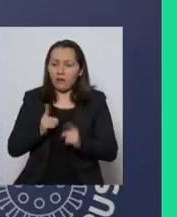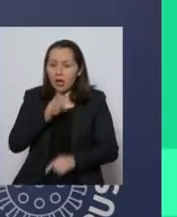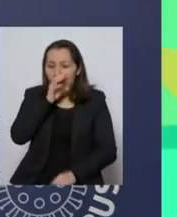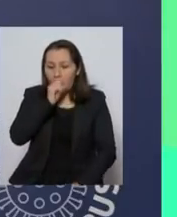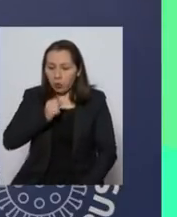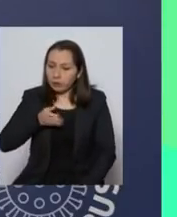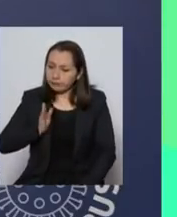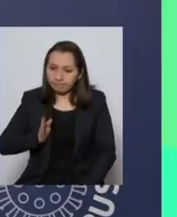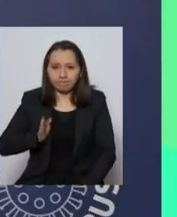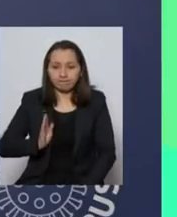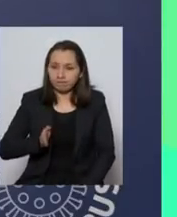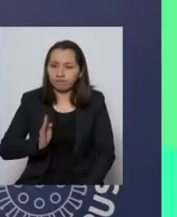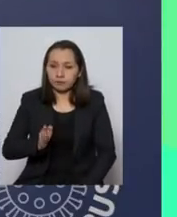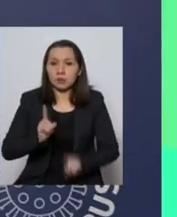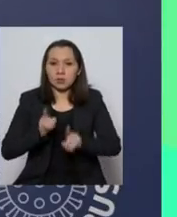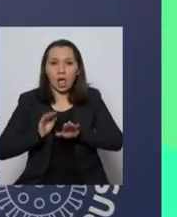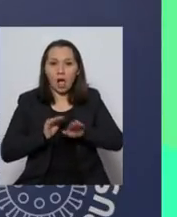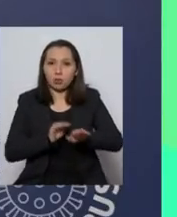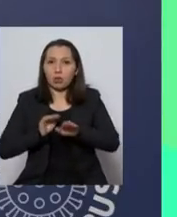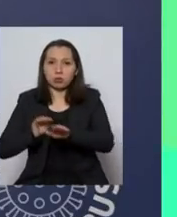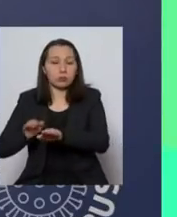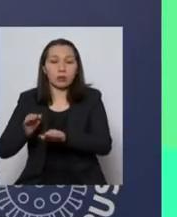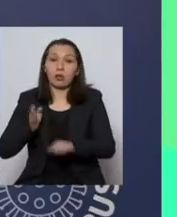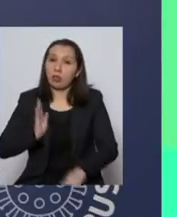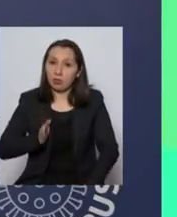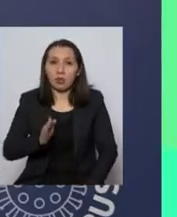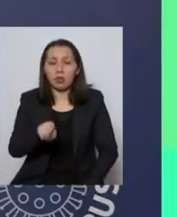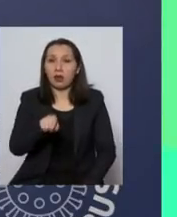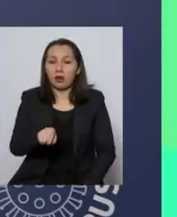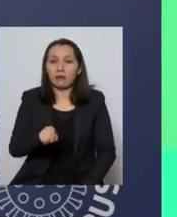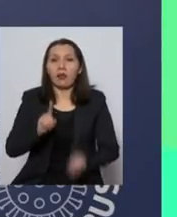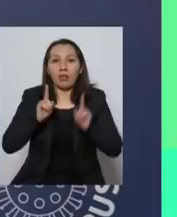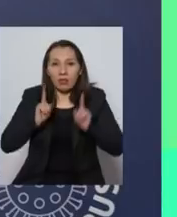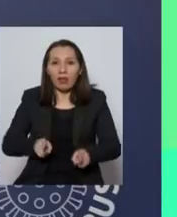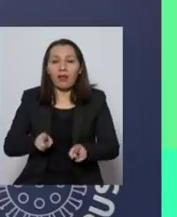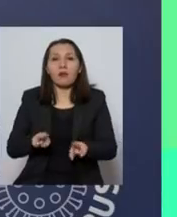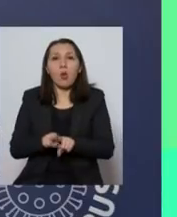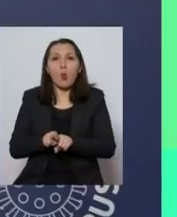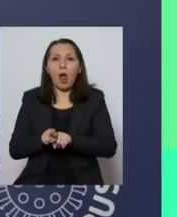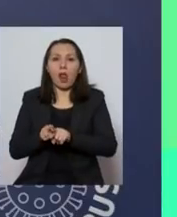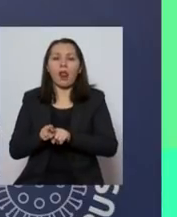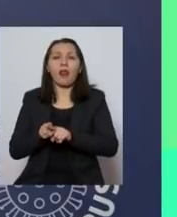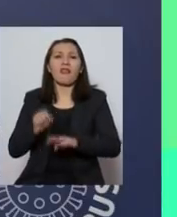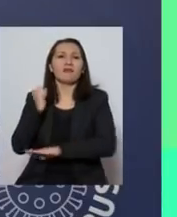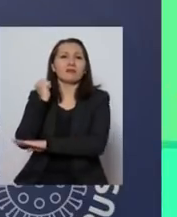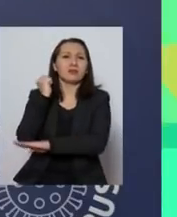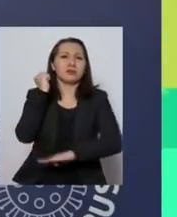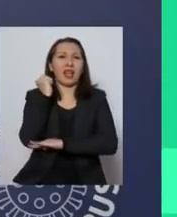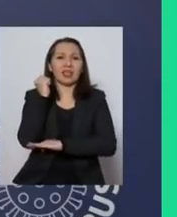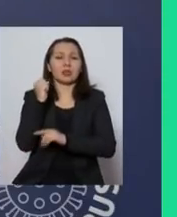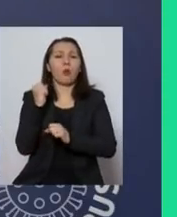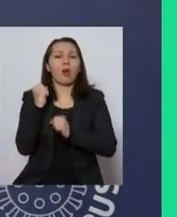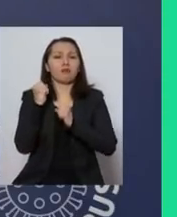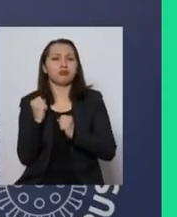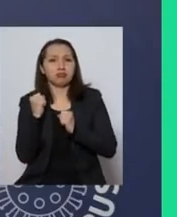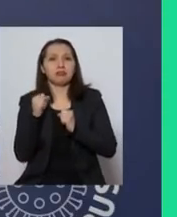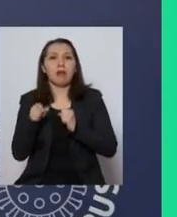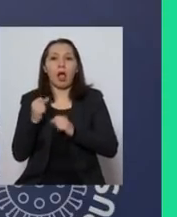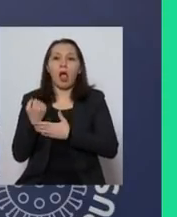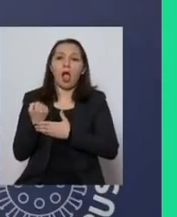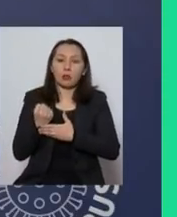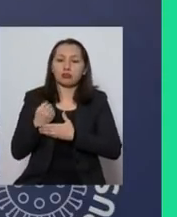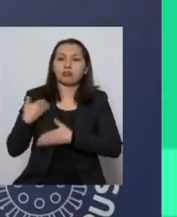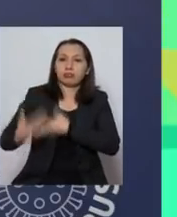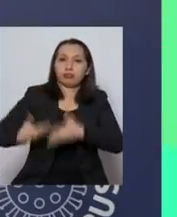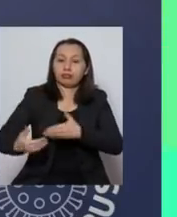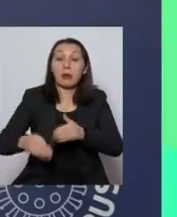resistir, tenemos que apoyar y tenemos que ser el soporte que permita, ¿no es cierto?,